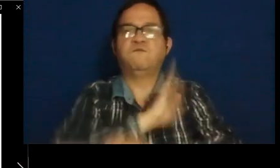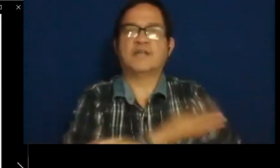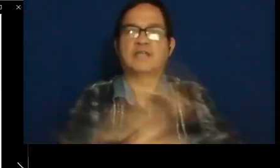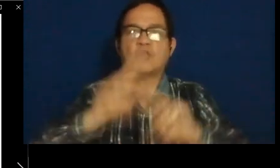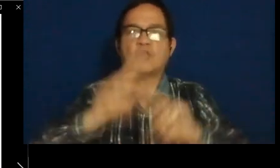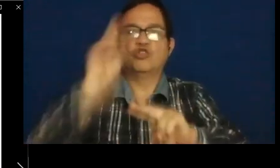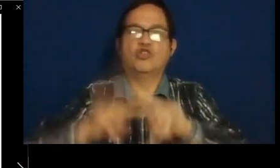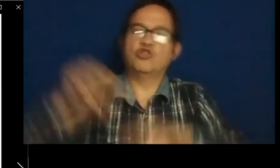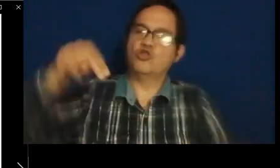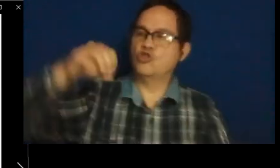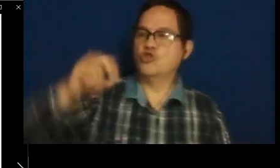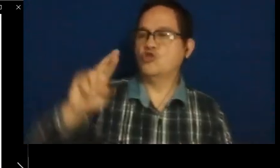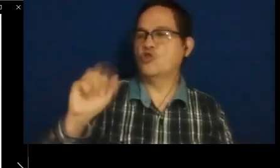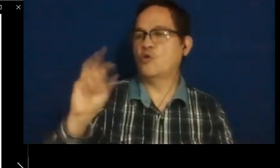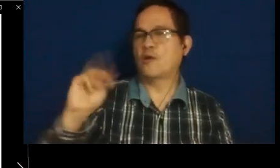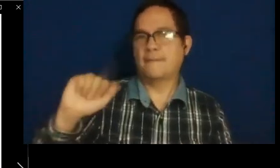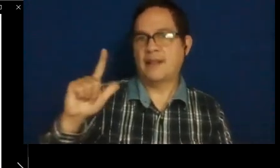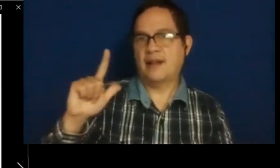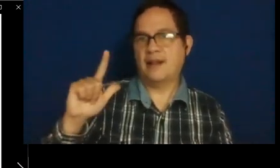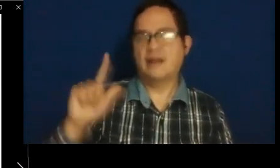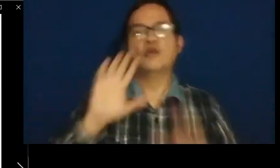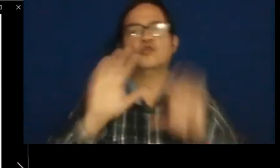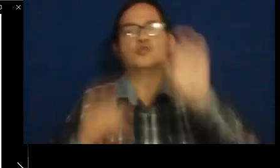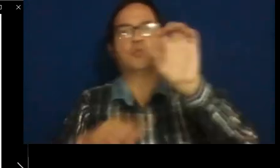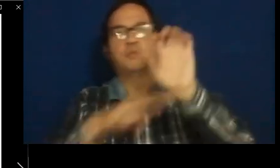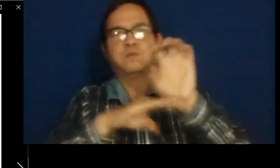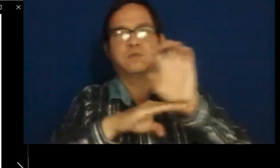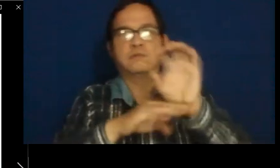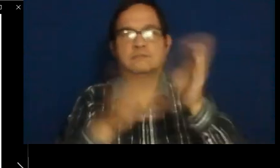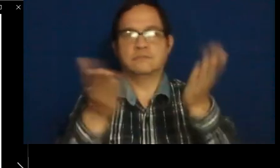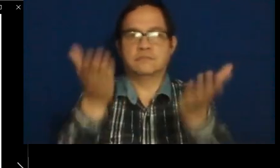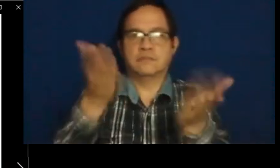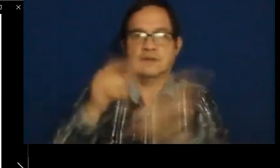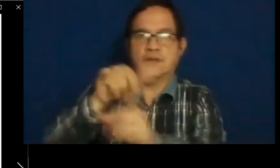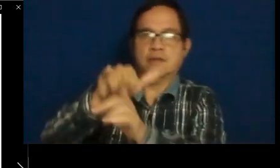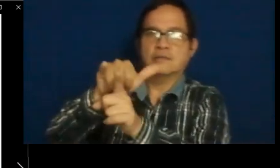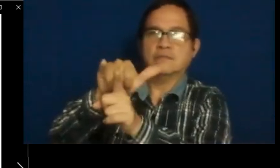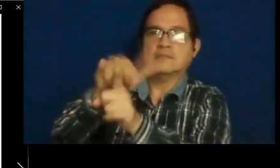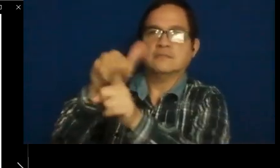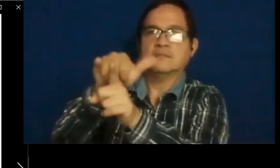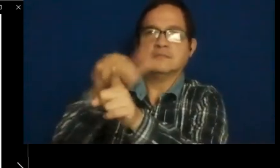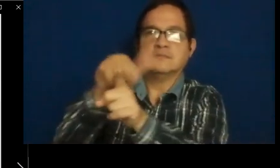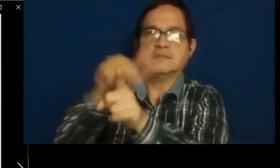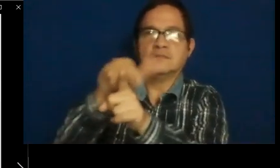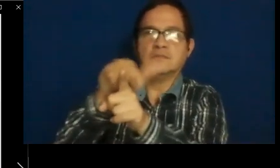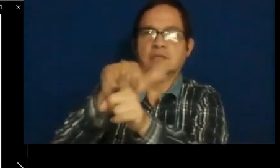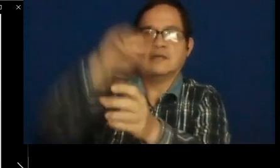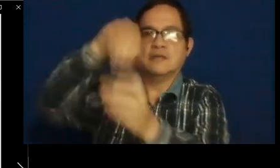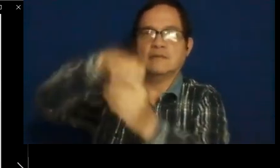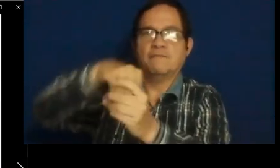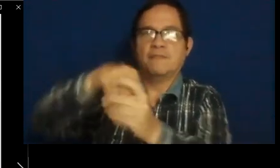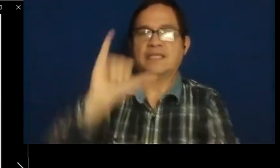Esto básicamente lo que permite es que el cuerpo se mantenga en equilibrio, entre comillas, en el eje Y. Ni se va a